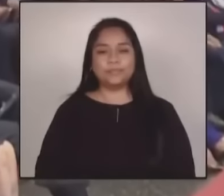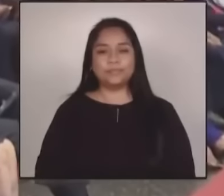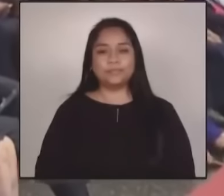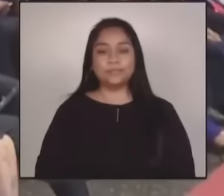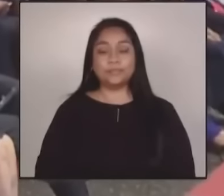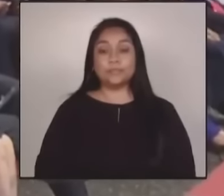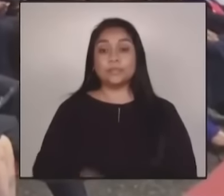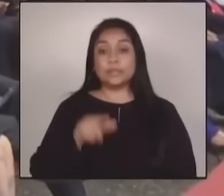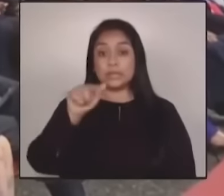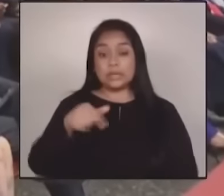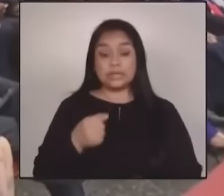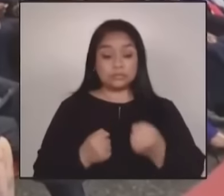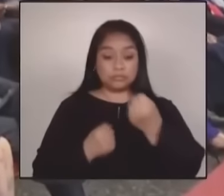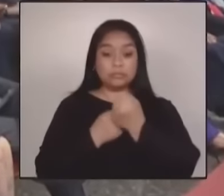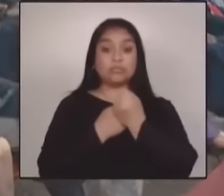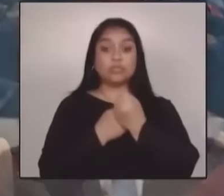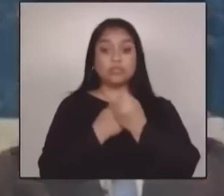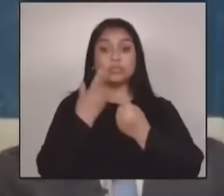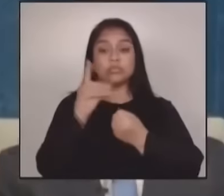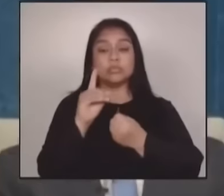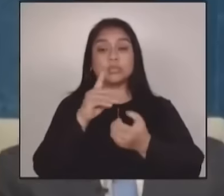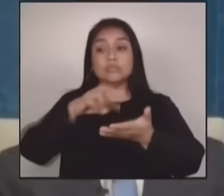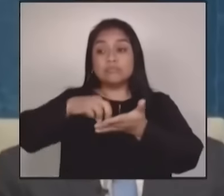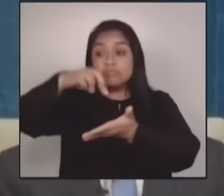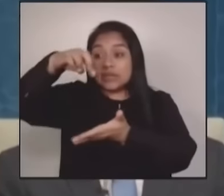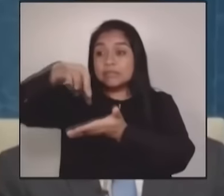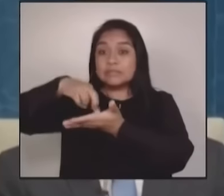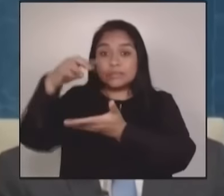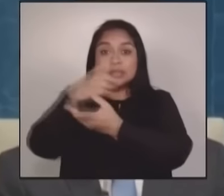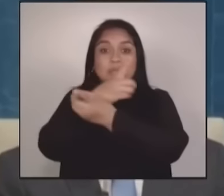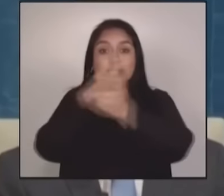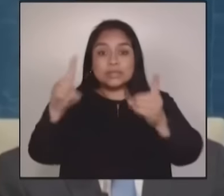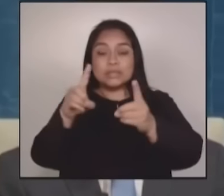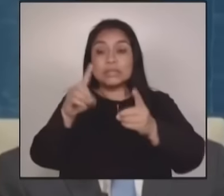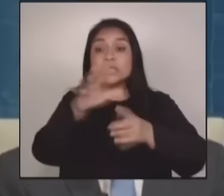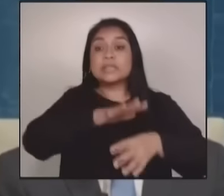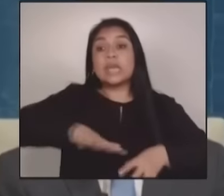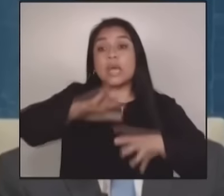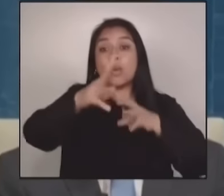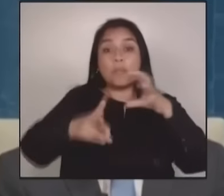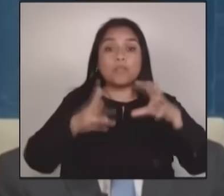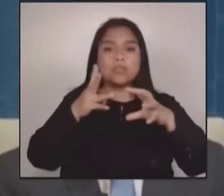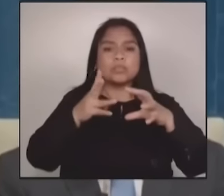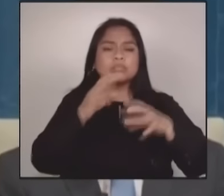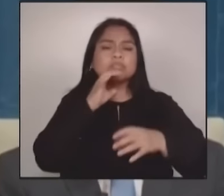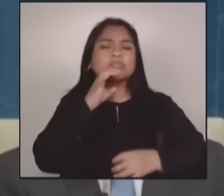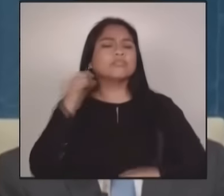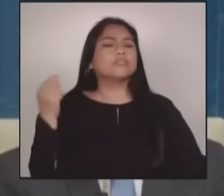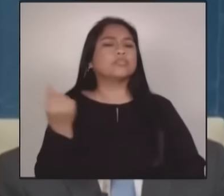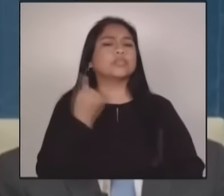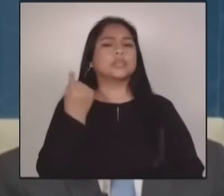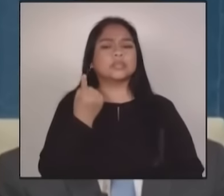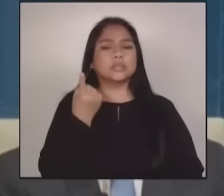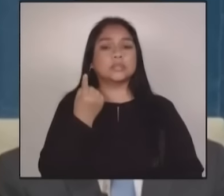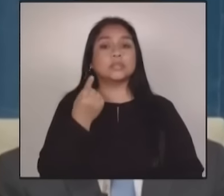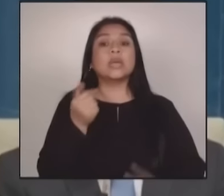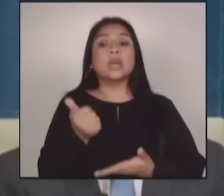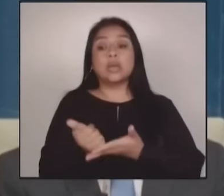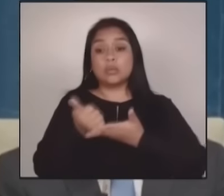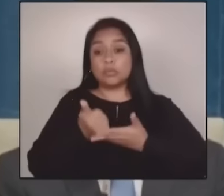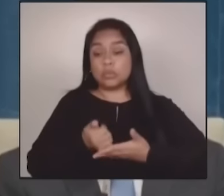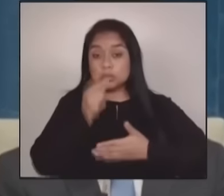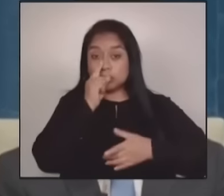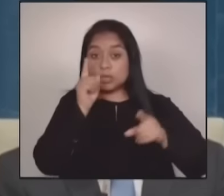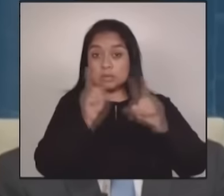El respaldo de las naciones democráticas del mundo ha sido crucial, permitiéndonos